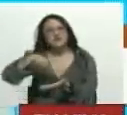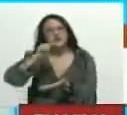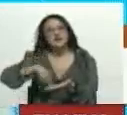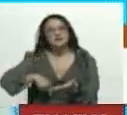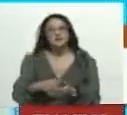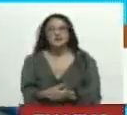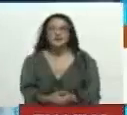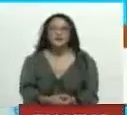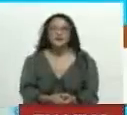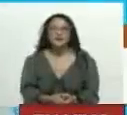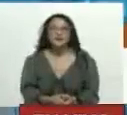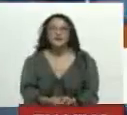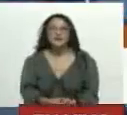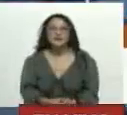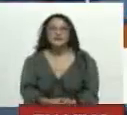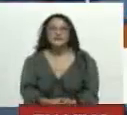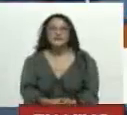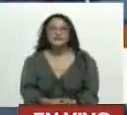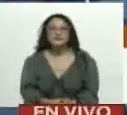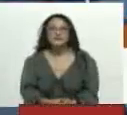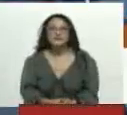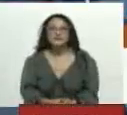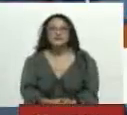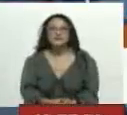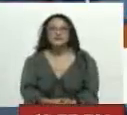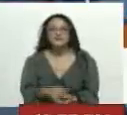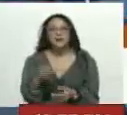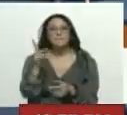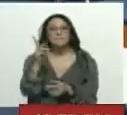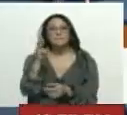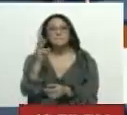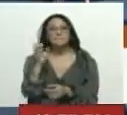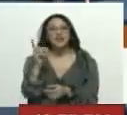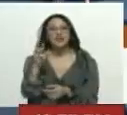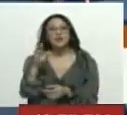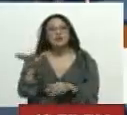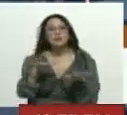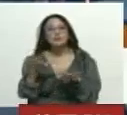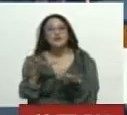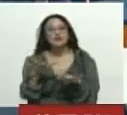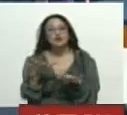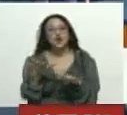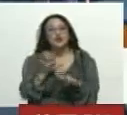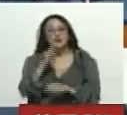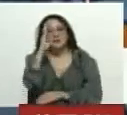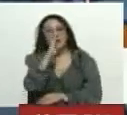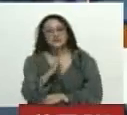va Yo Pedro usted dile del movimiento sin tierra de Brasil gracias